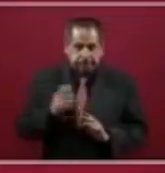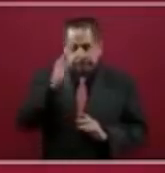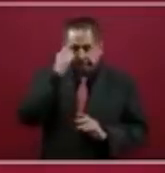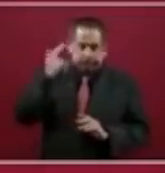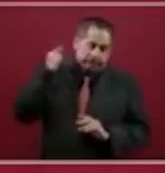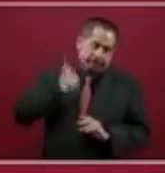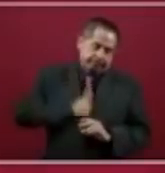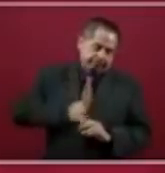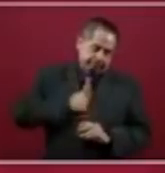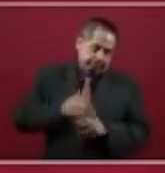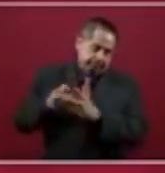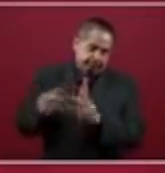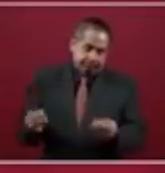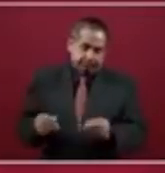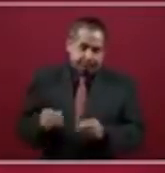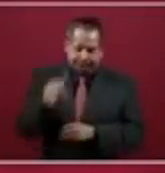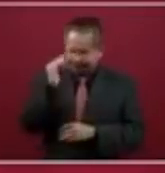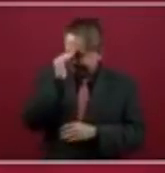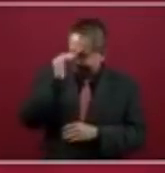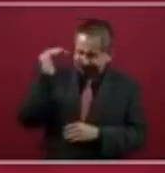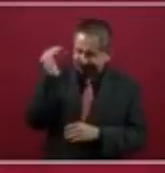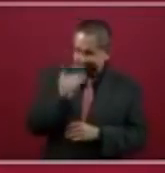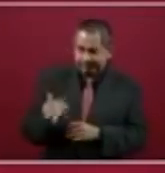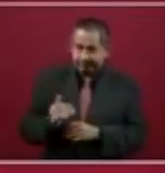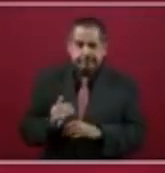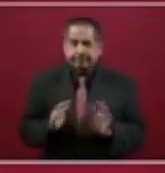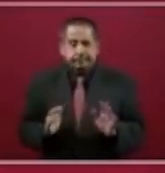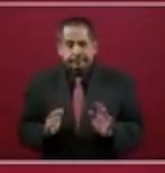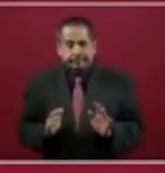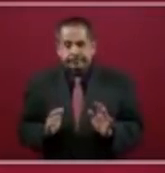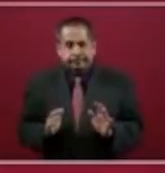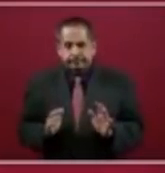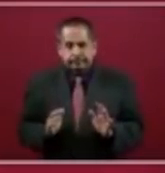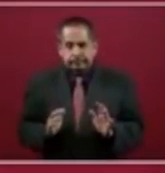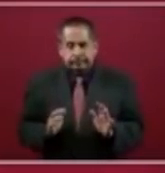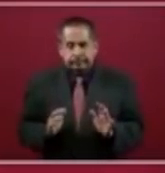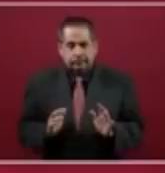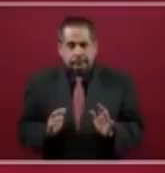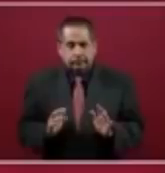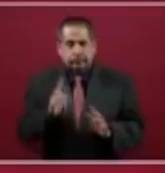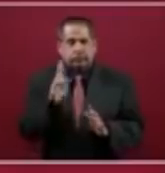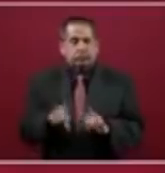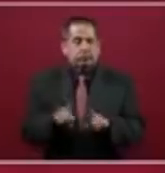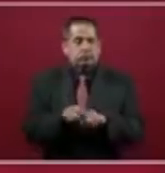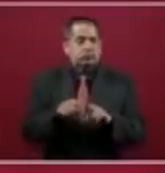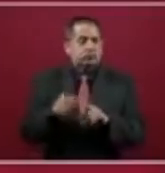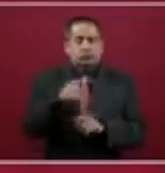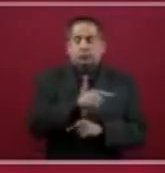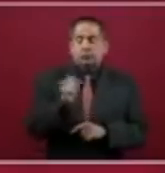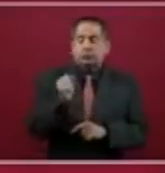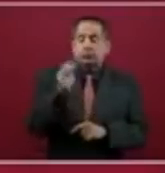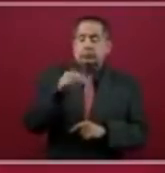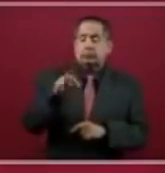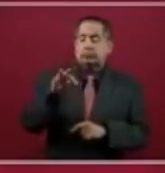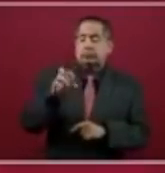lamentables, horrendos, como los de San Fernando.